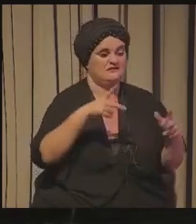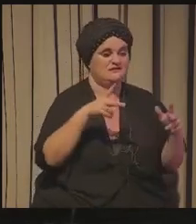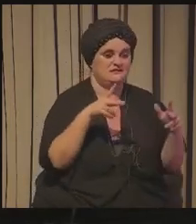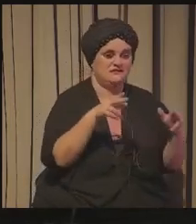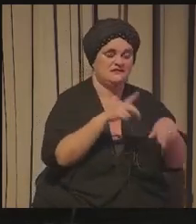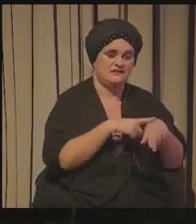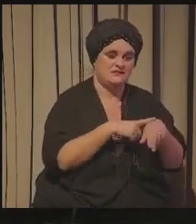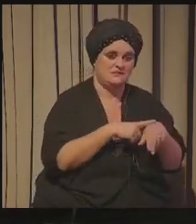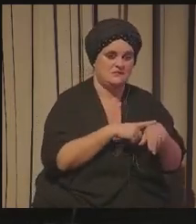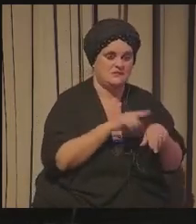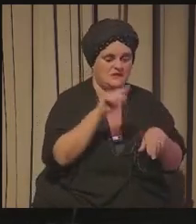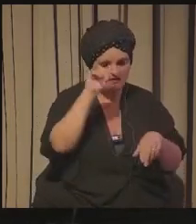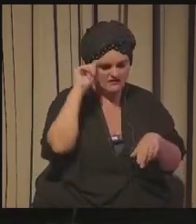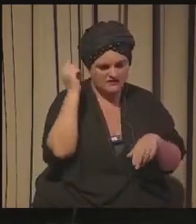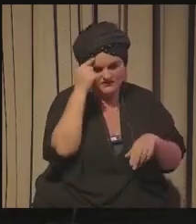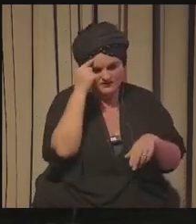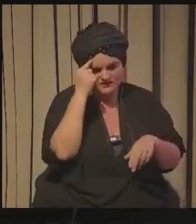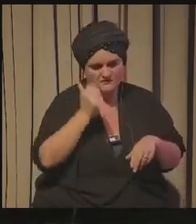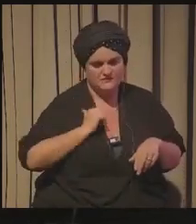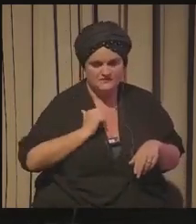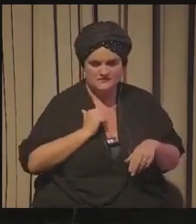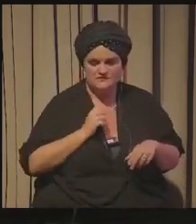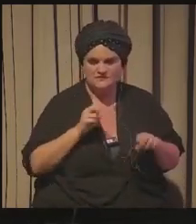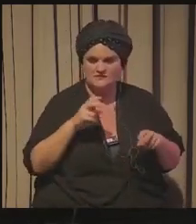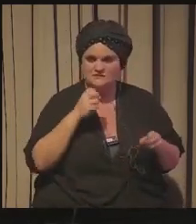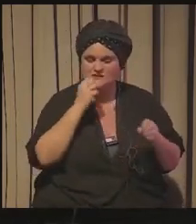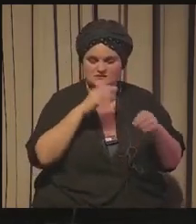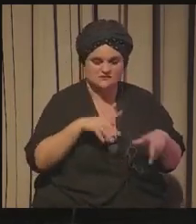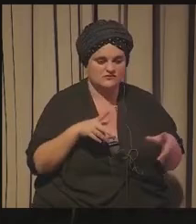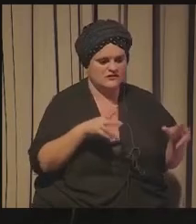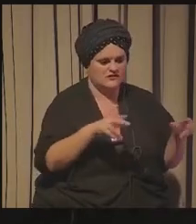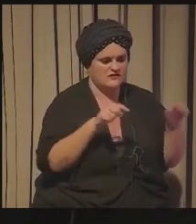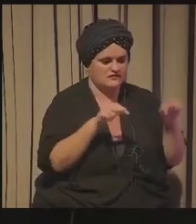enseñar destrezas, aquí tenemos los hechos de la historia. ¿Y qué vas a hacer con eso?